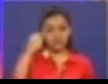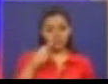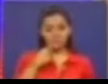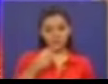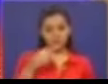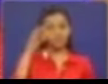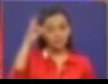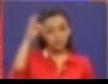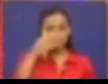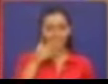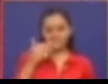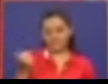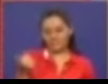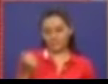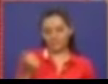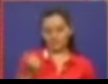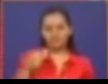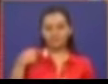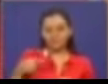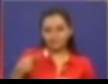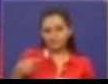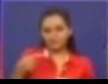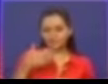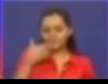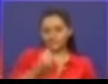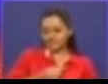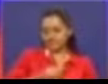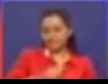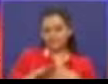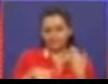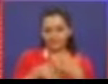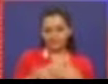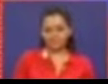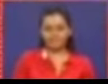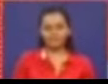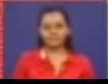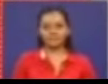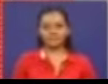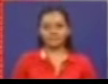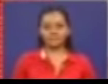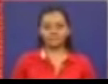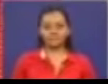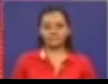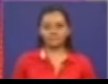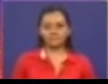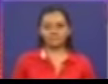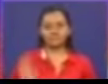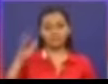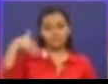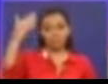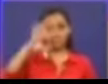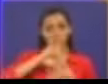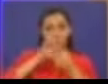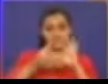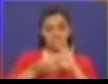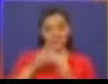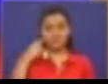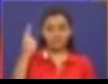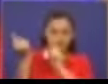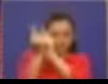vino está por venir. Cada vez mejoramos a nivel de desempeño deportivo, compañero. Y nos vemos en las próximas Olimpiadas también.